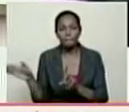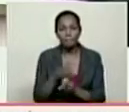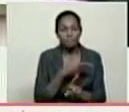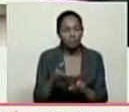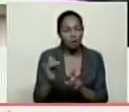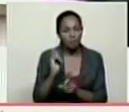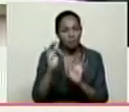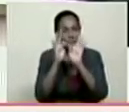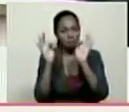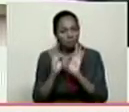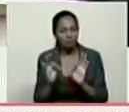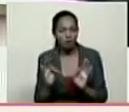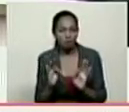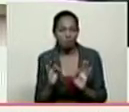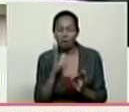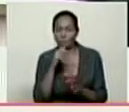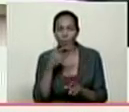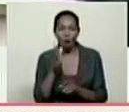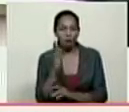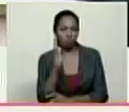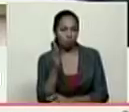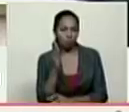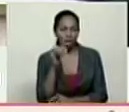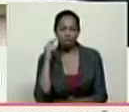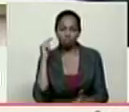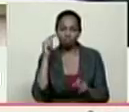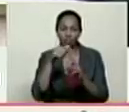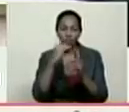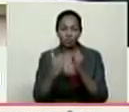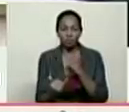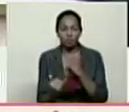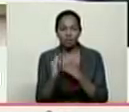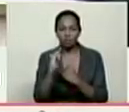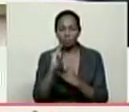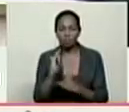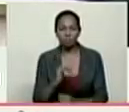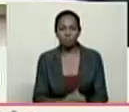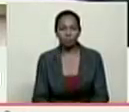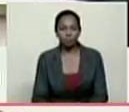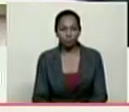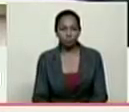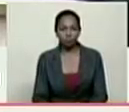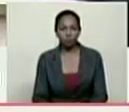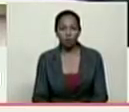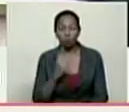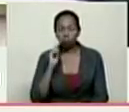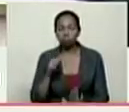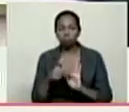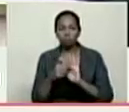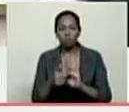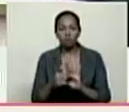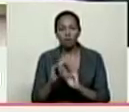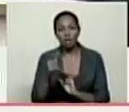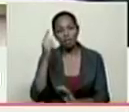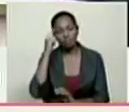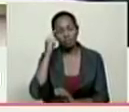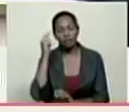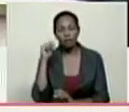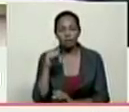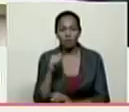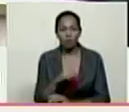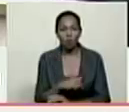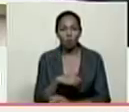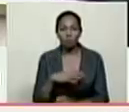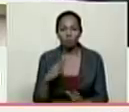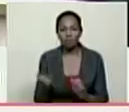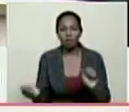duda de que ese va a ser el destino final de esos terroristas, los que vamos a reportar el día de hoy y los que faltan por ser